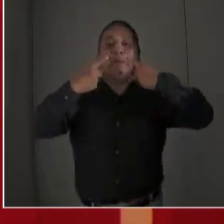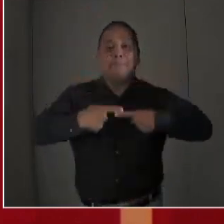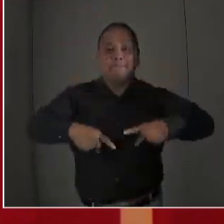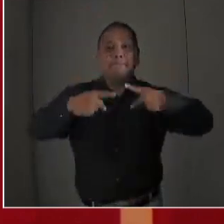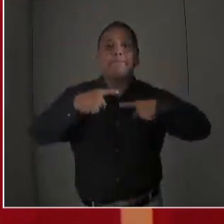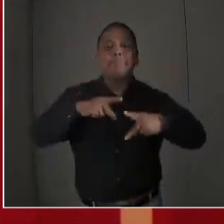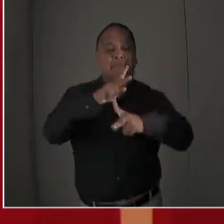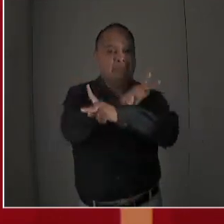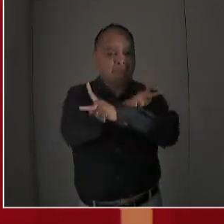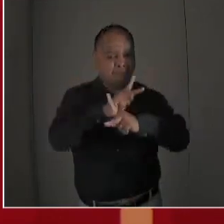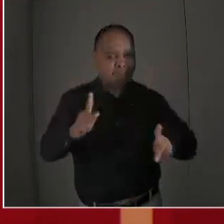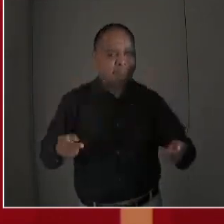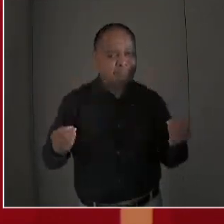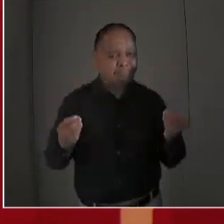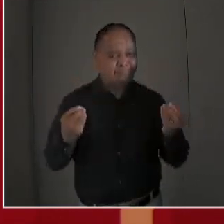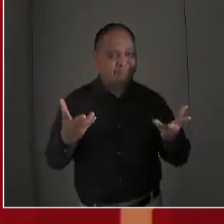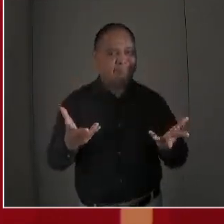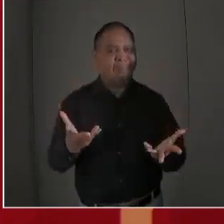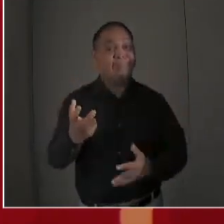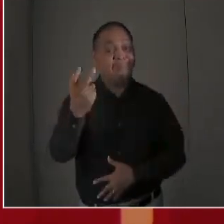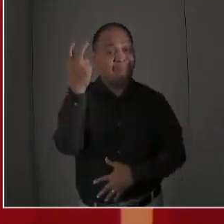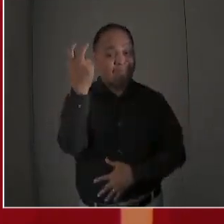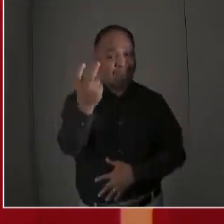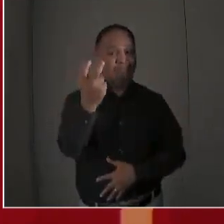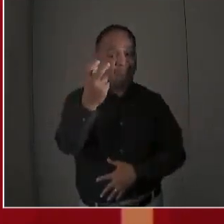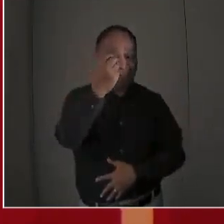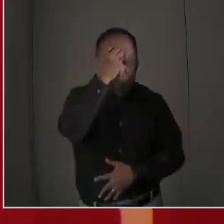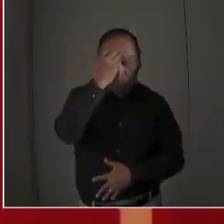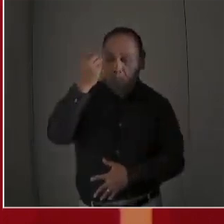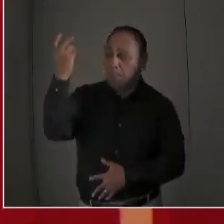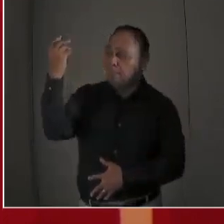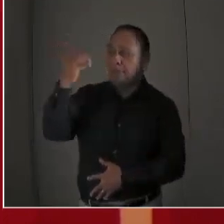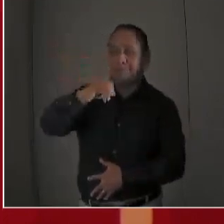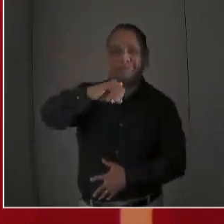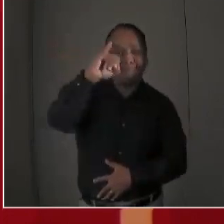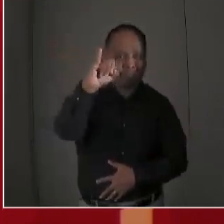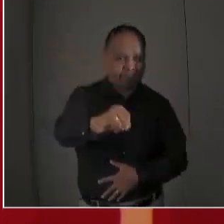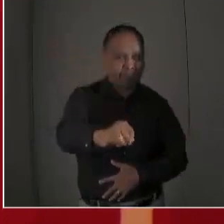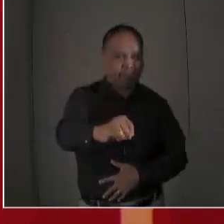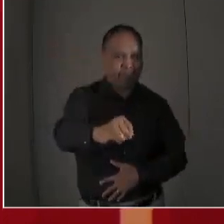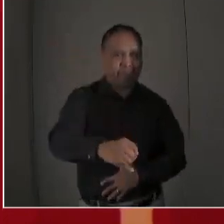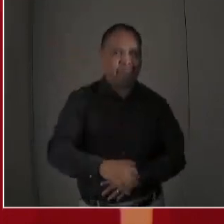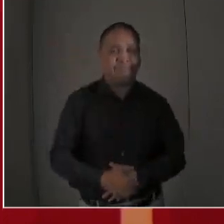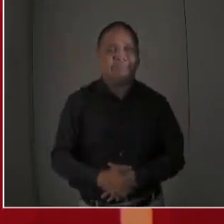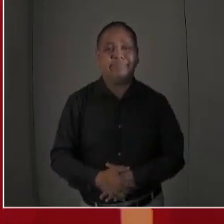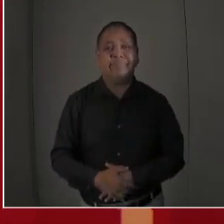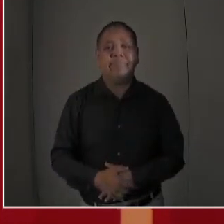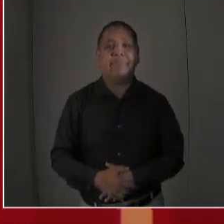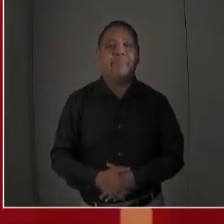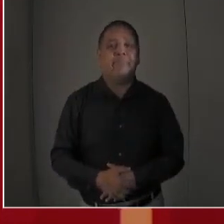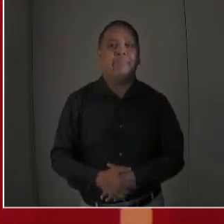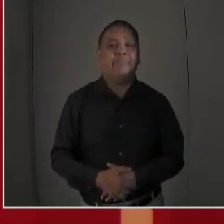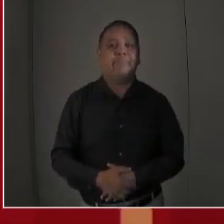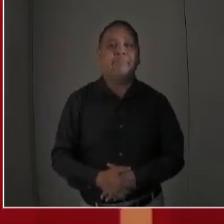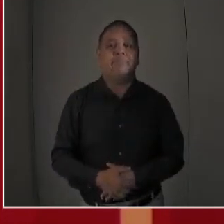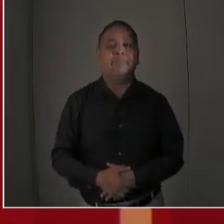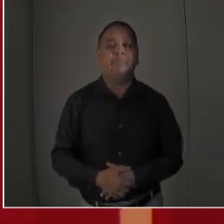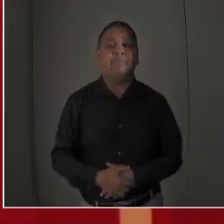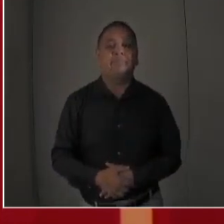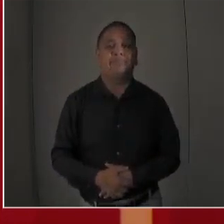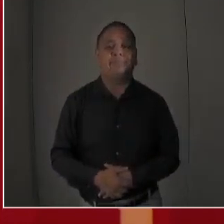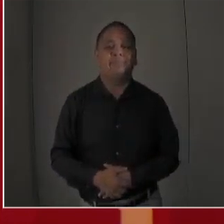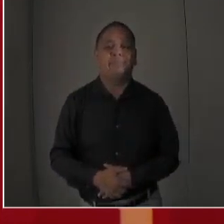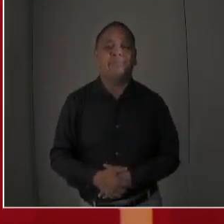eso jamás se nos puede olvidar. Hace, pues, que será